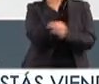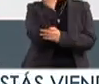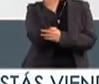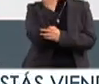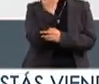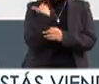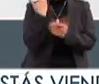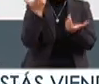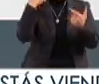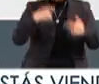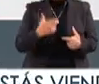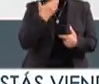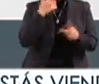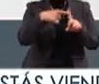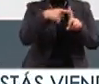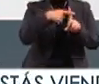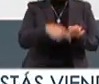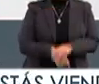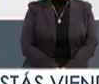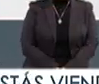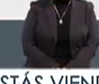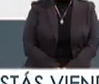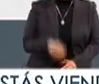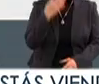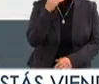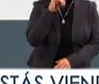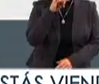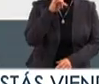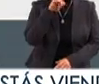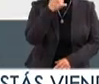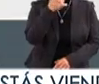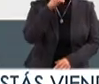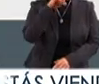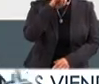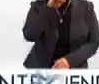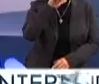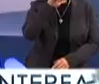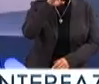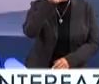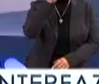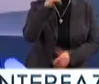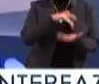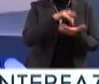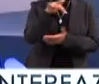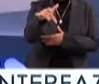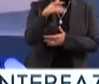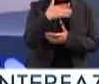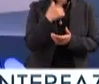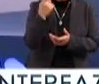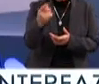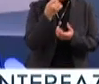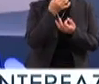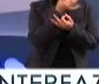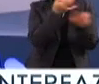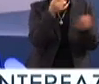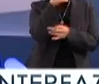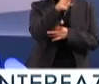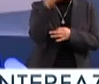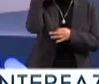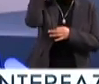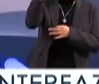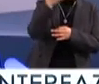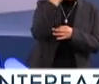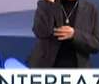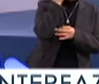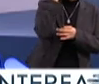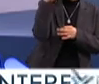con mucha actitud muy bien Daniel González agradecemos mucho que nos hayas compartido este éxito en tu futuro académico sin duda alguna